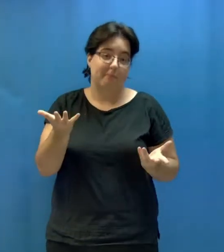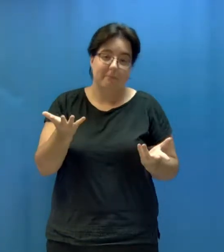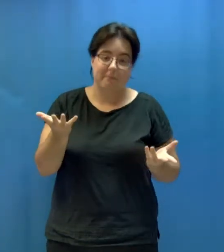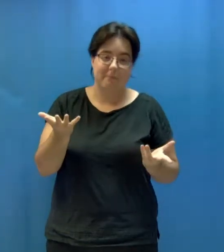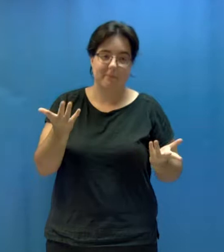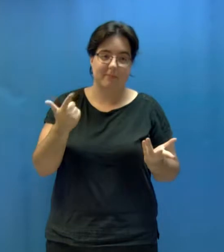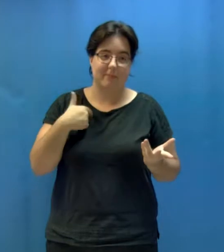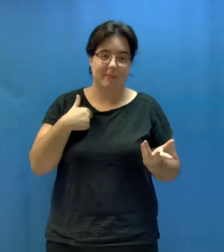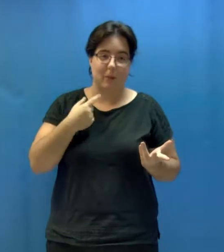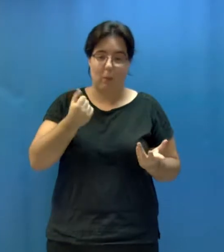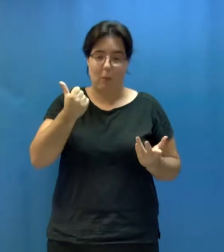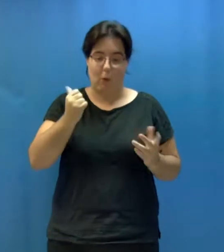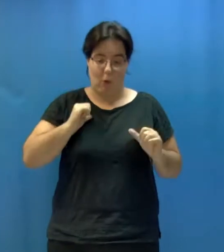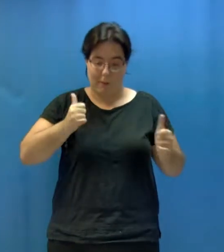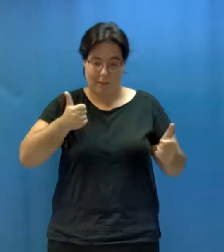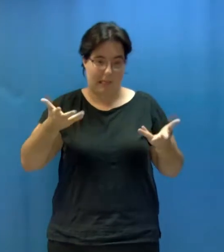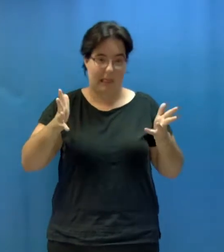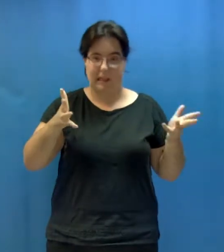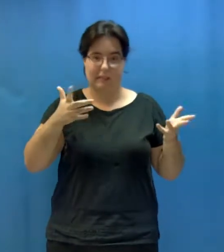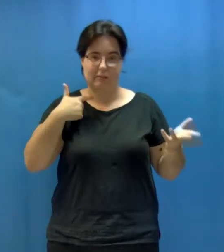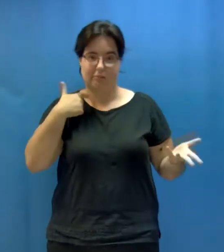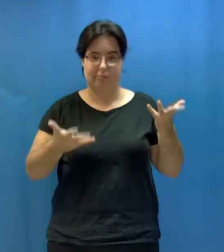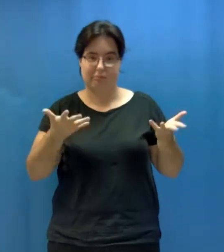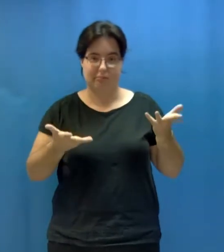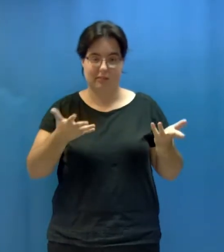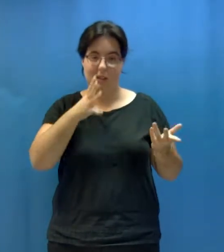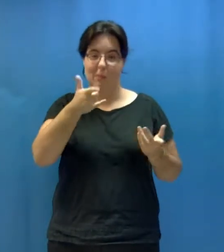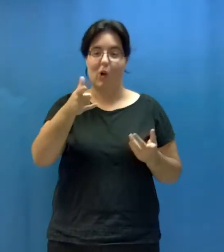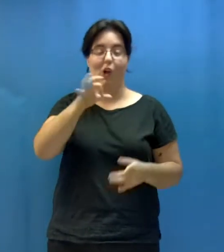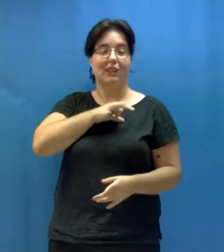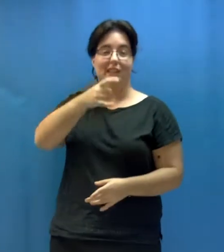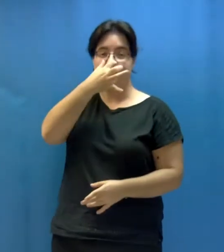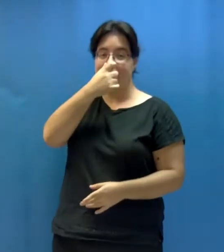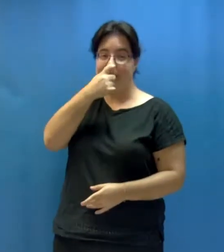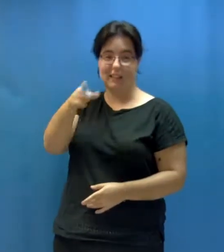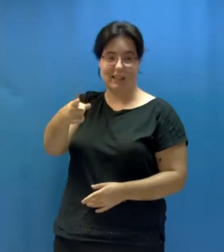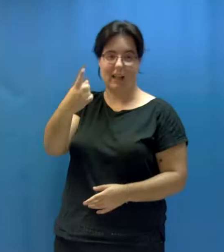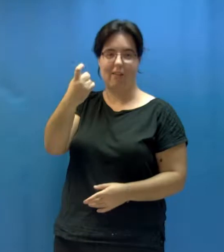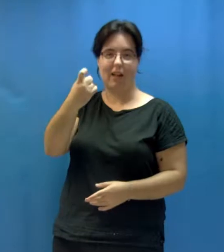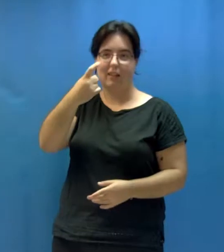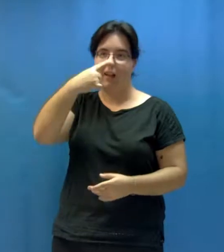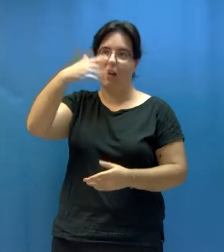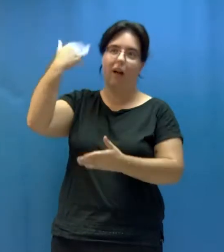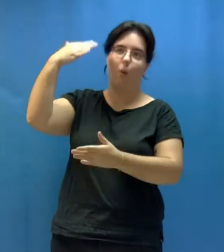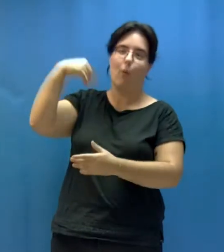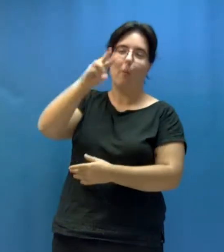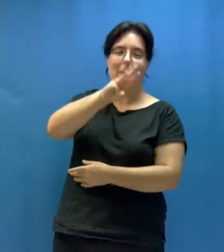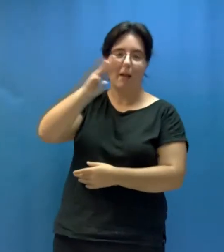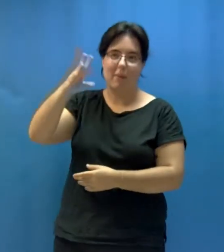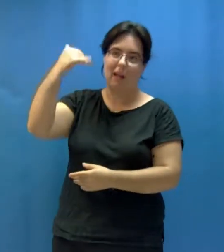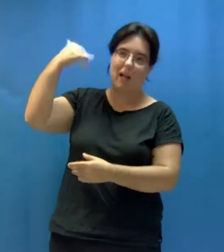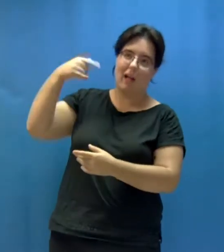me he quedado sin saber por dónde empezar. Porque el señor del señor necesita recordar el pasado del PP para explicar un voto